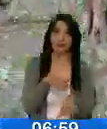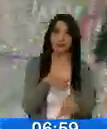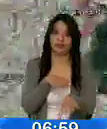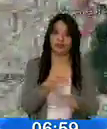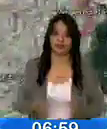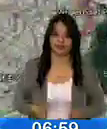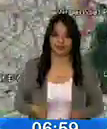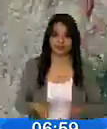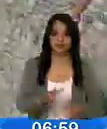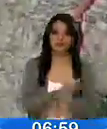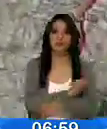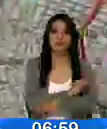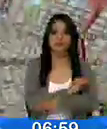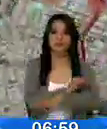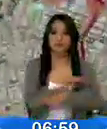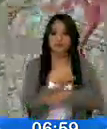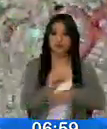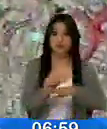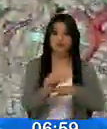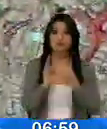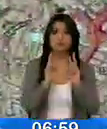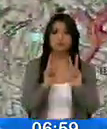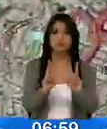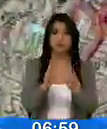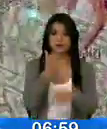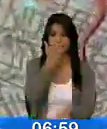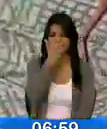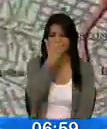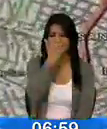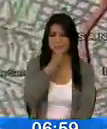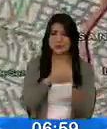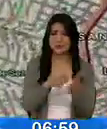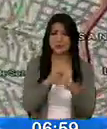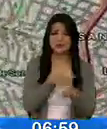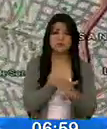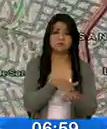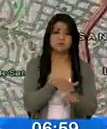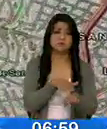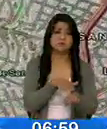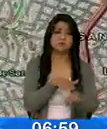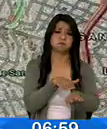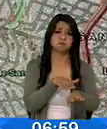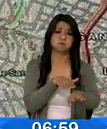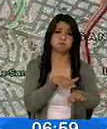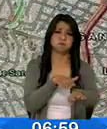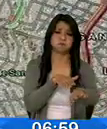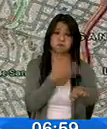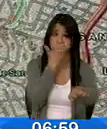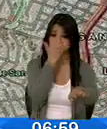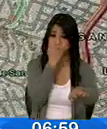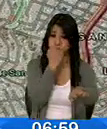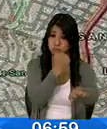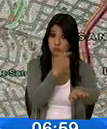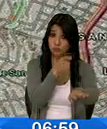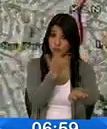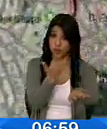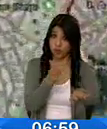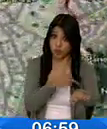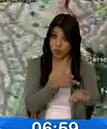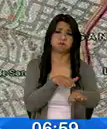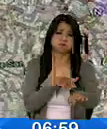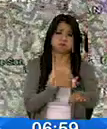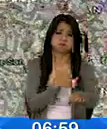es la avenida occidental, la conocida Mariscal Sucre, qué bárbaro. Pero vean, rojo sangre, o sea, si usted está, esta es a la